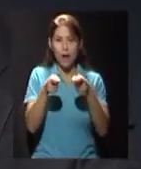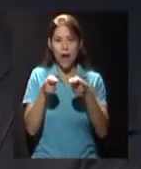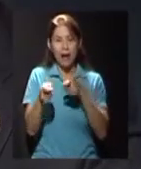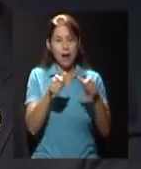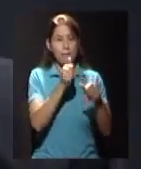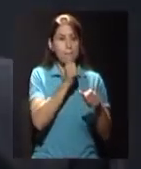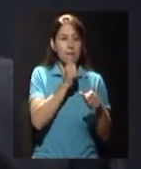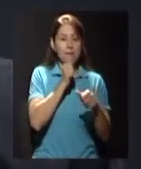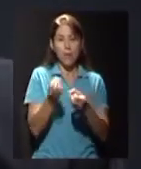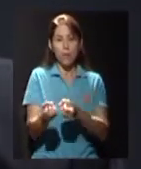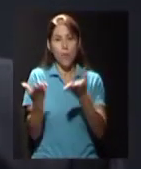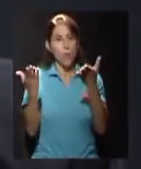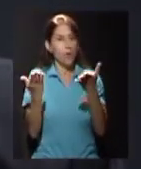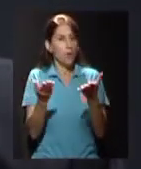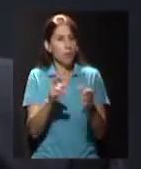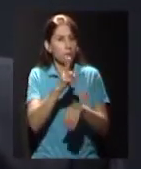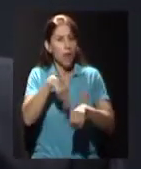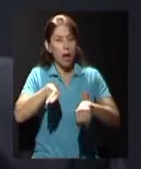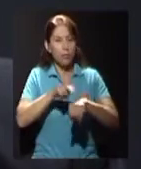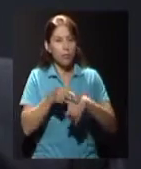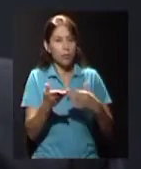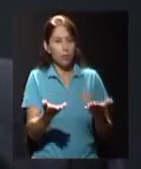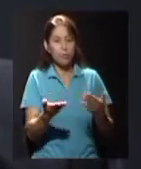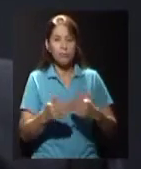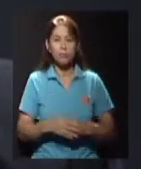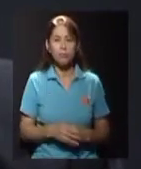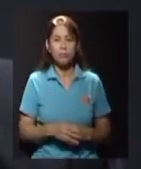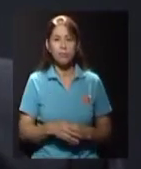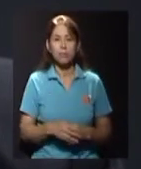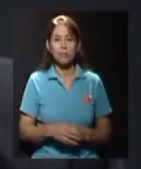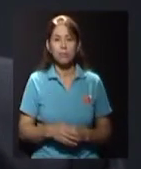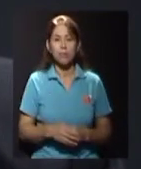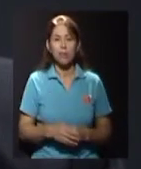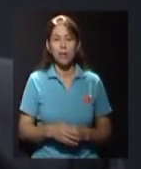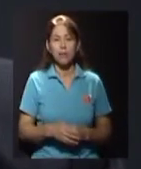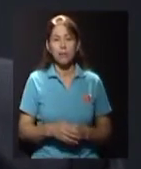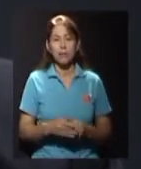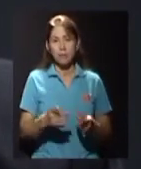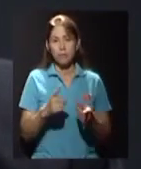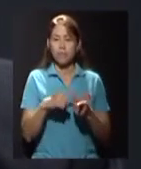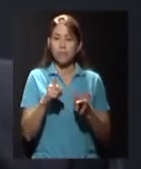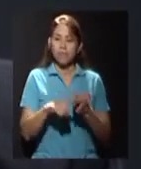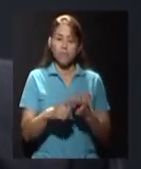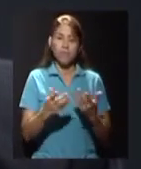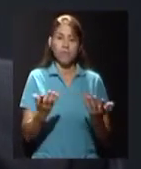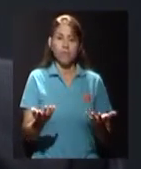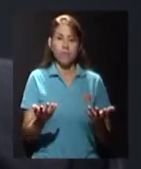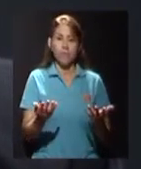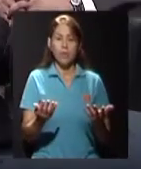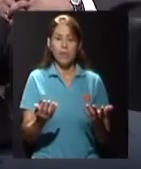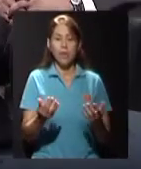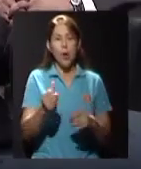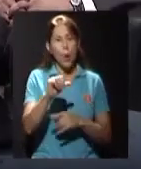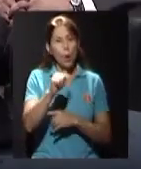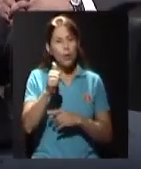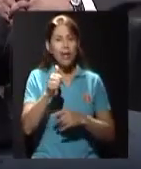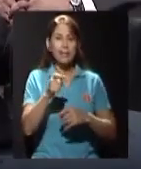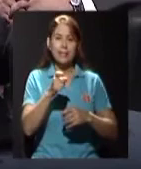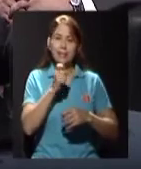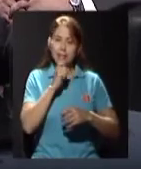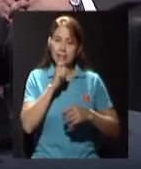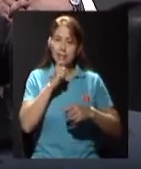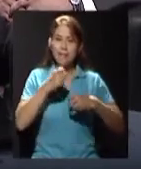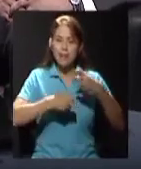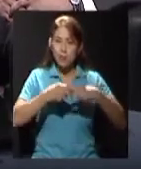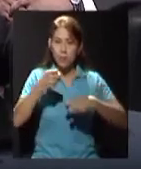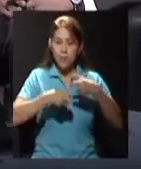naturalidad así que otras dificultades con que